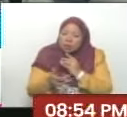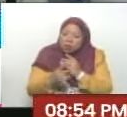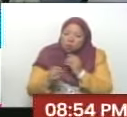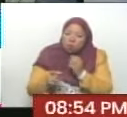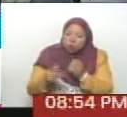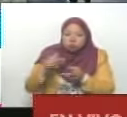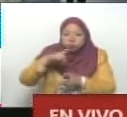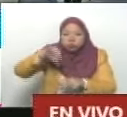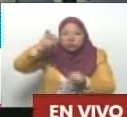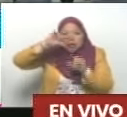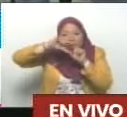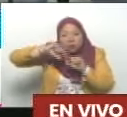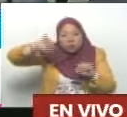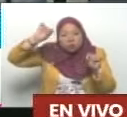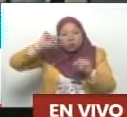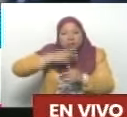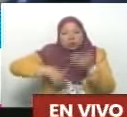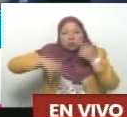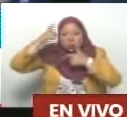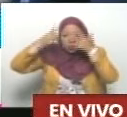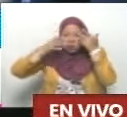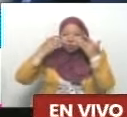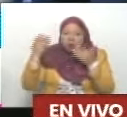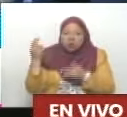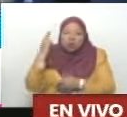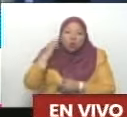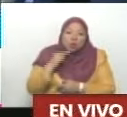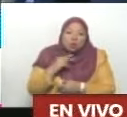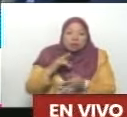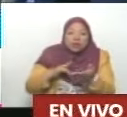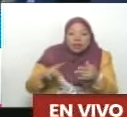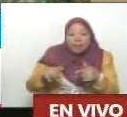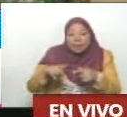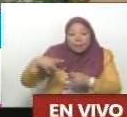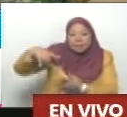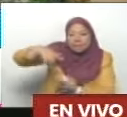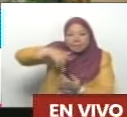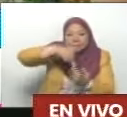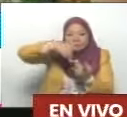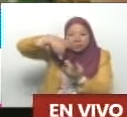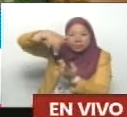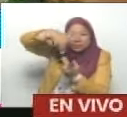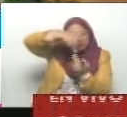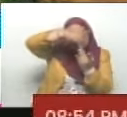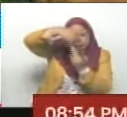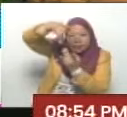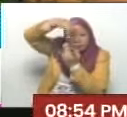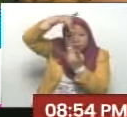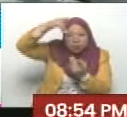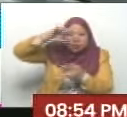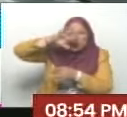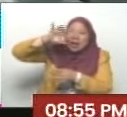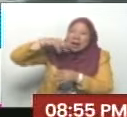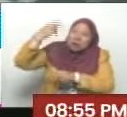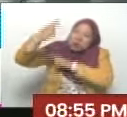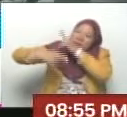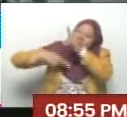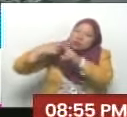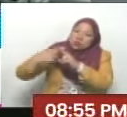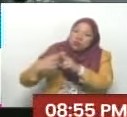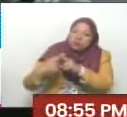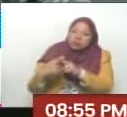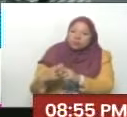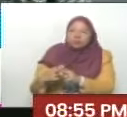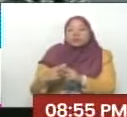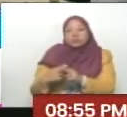primera camada, el presidente de la Agencia Bolivariana de Actividades Espaciales, el teniente coronel Adolfo Godoy, y el viceministro Raúl Hernández de Telecomunicación